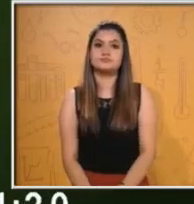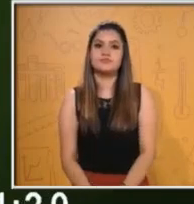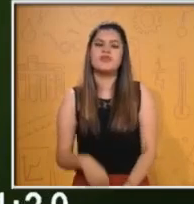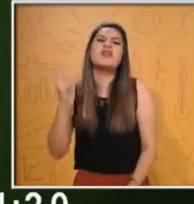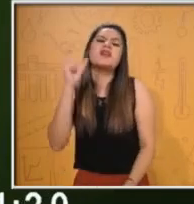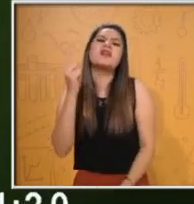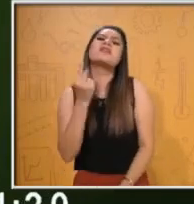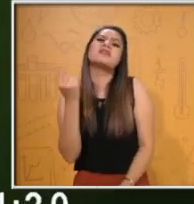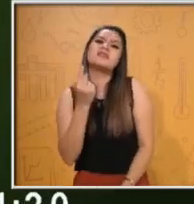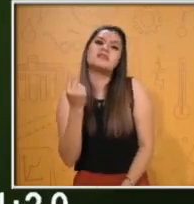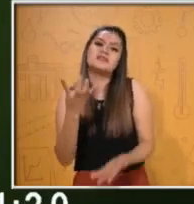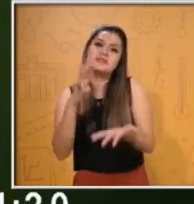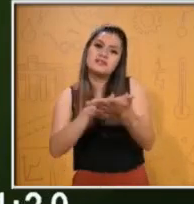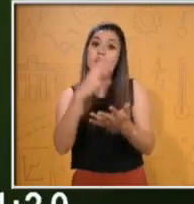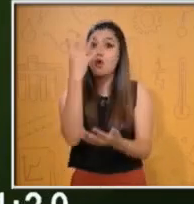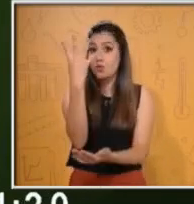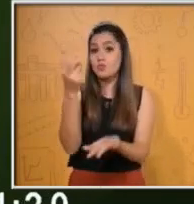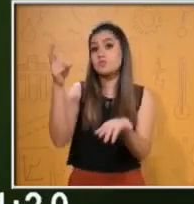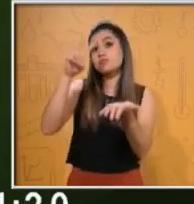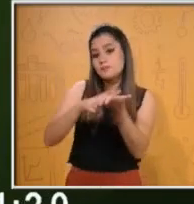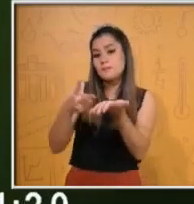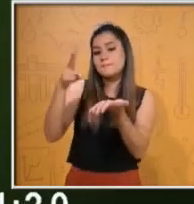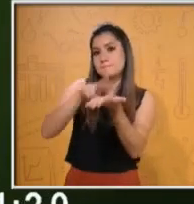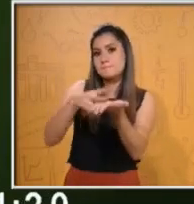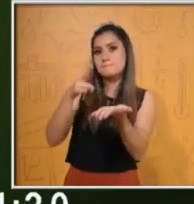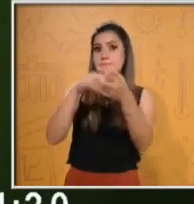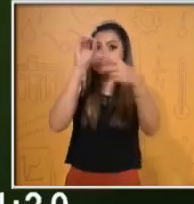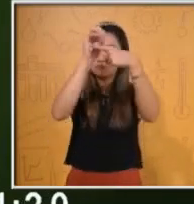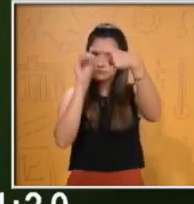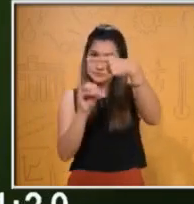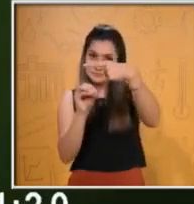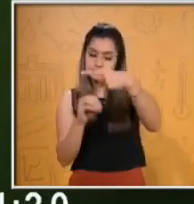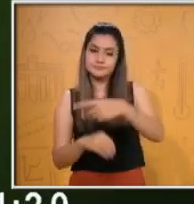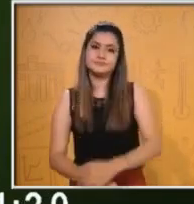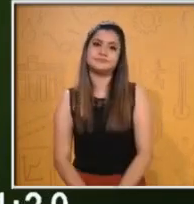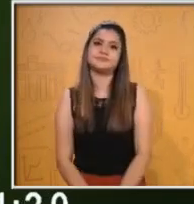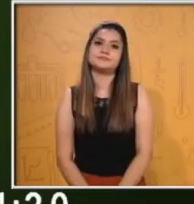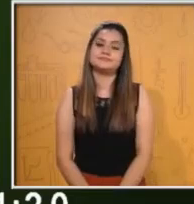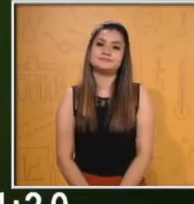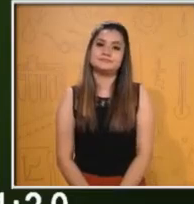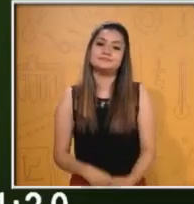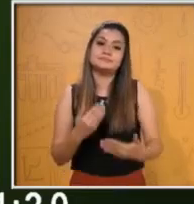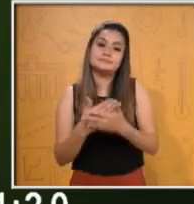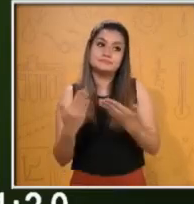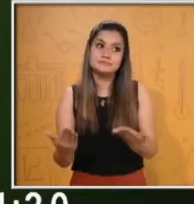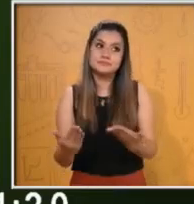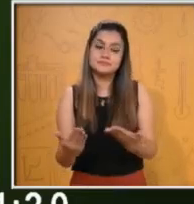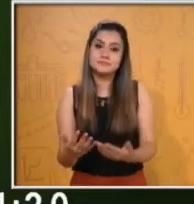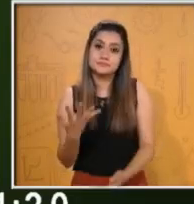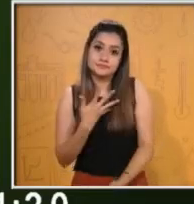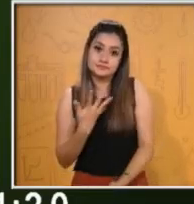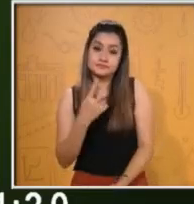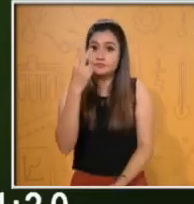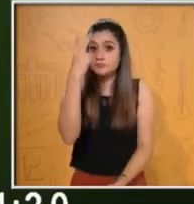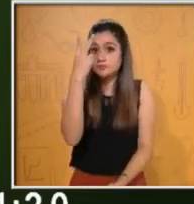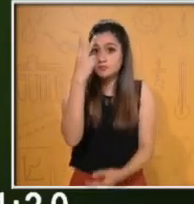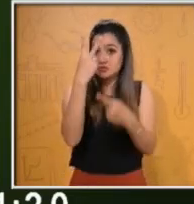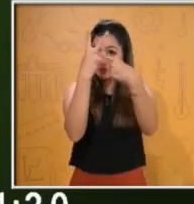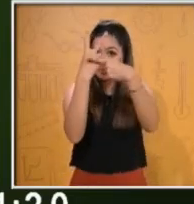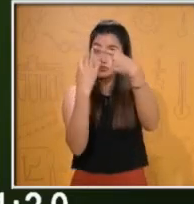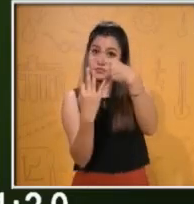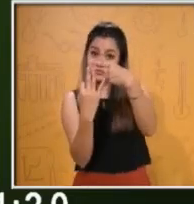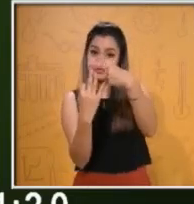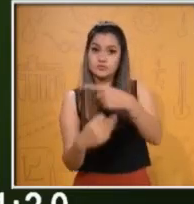cuádruple? 4 veces de esa fracción. Así es, muy bien. Y bueno, ya tenemos ahí 2/3.